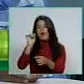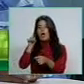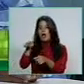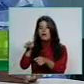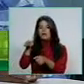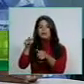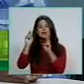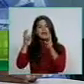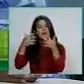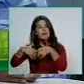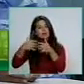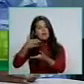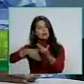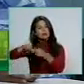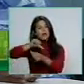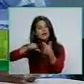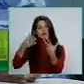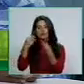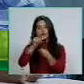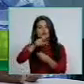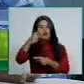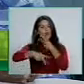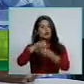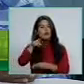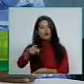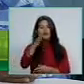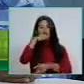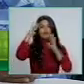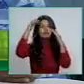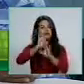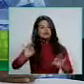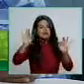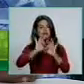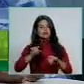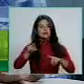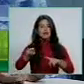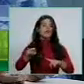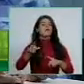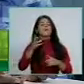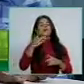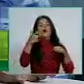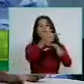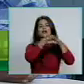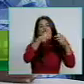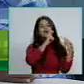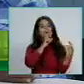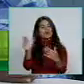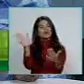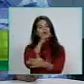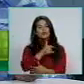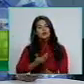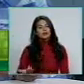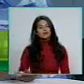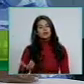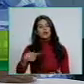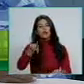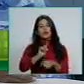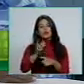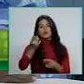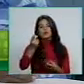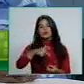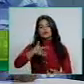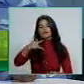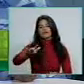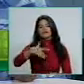área microempresarial. Exactamente. Muchos productores allí totalmente desasistidos, en donde desde la gobernación no se le da respuesta, simplemente se le dan limosnas,